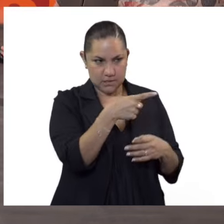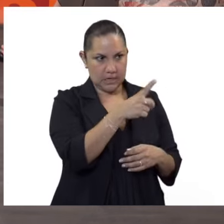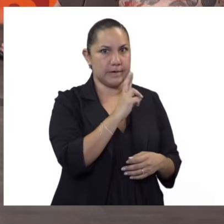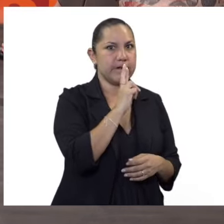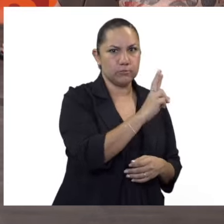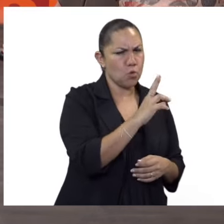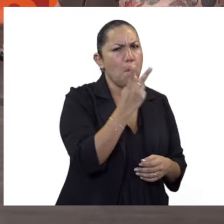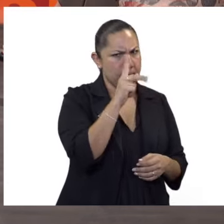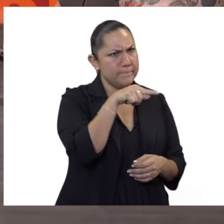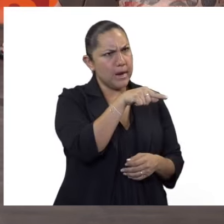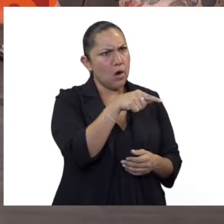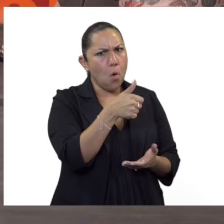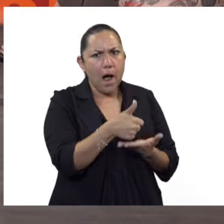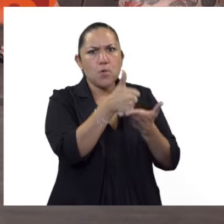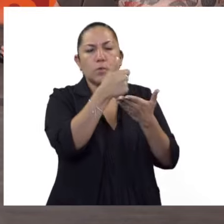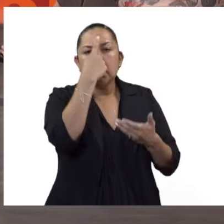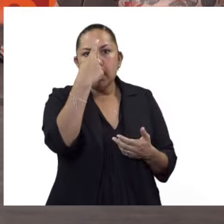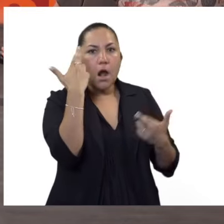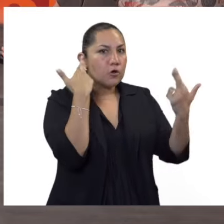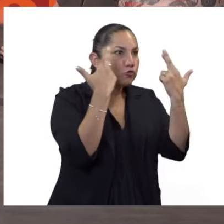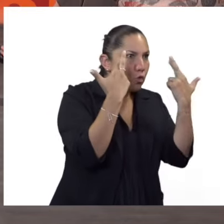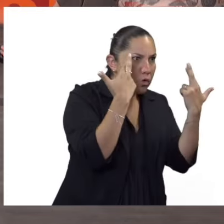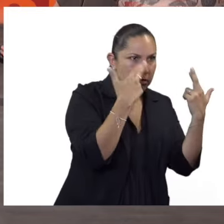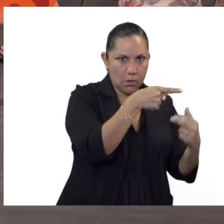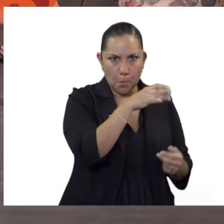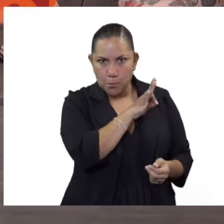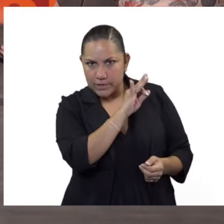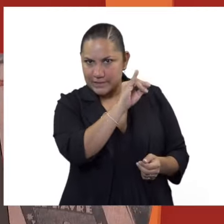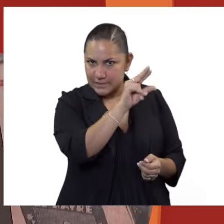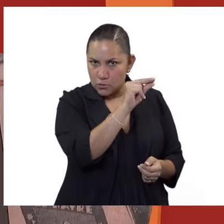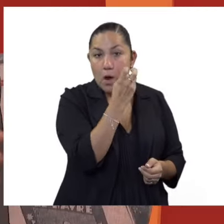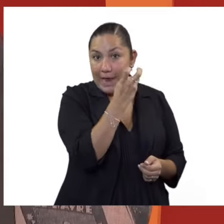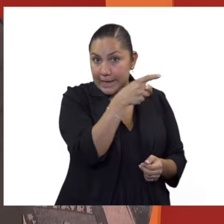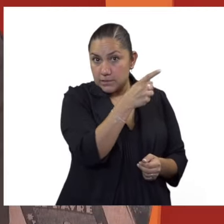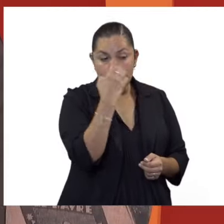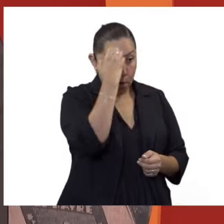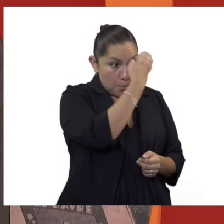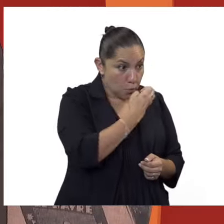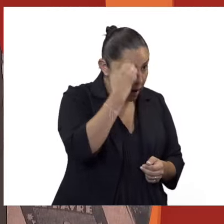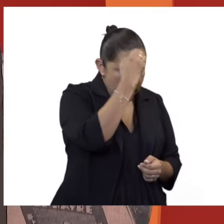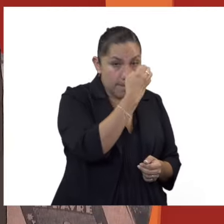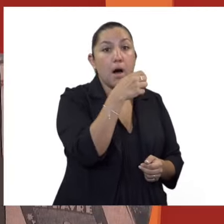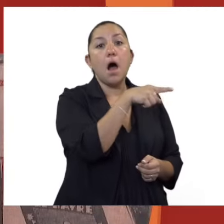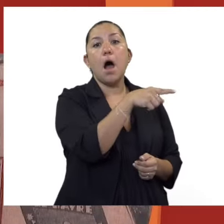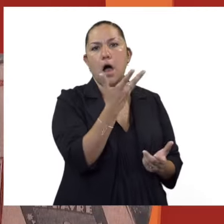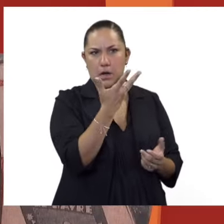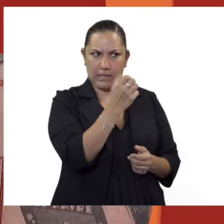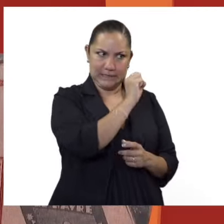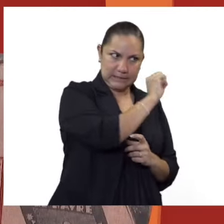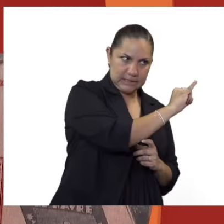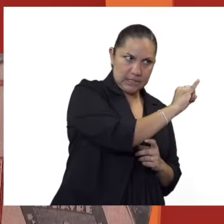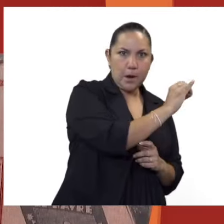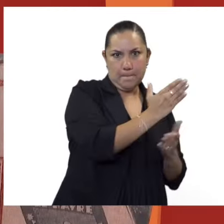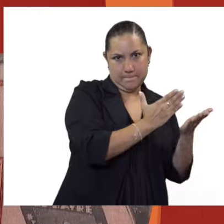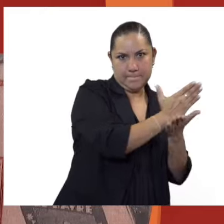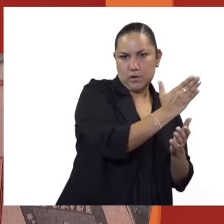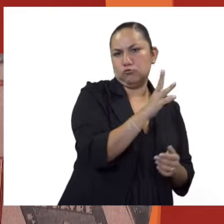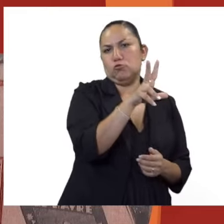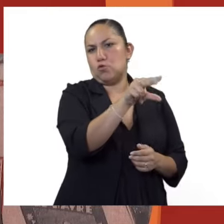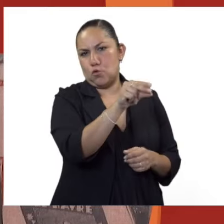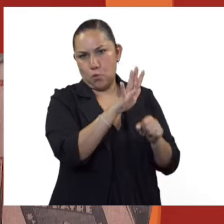hay una actividad ante el sonido entonces en esta prueba es pasa o no pasa si pasa el